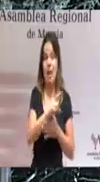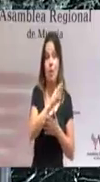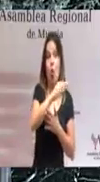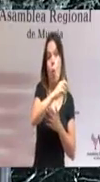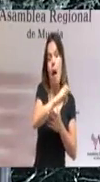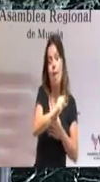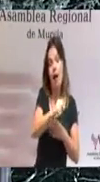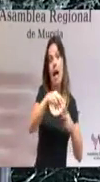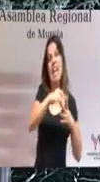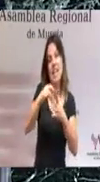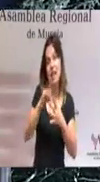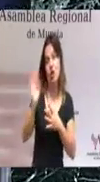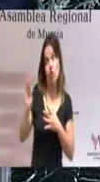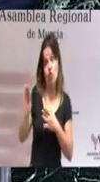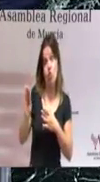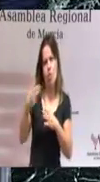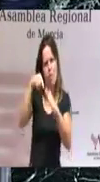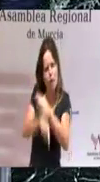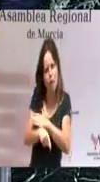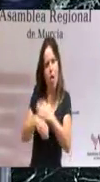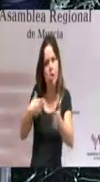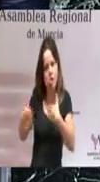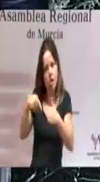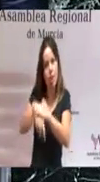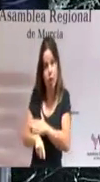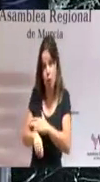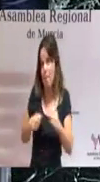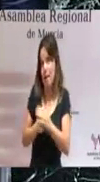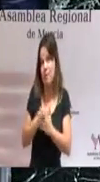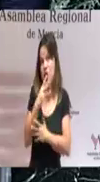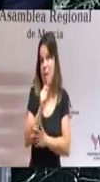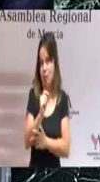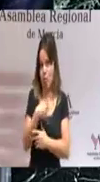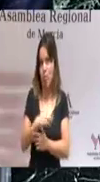líder, absolutamente profundo, lo profundo que permite en 3 minutos,